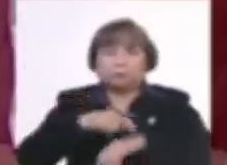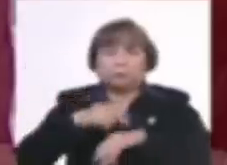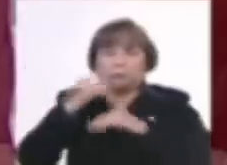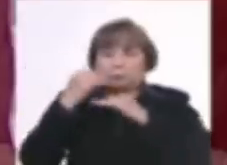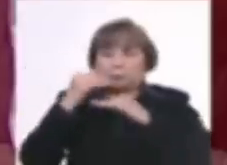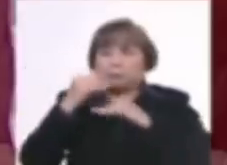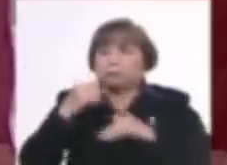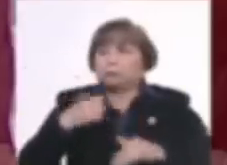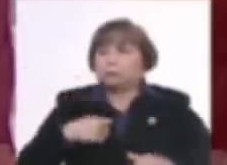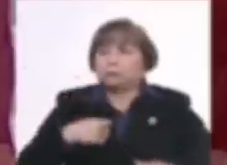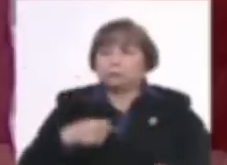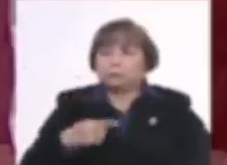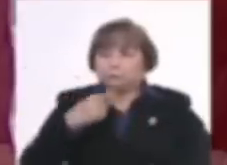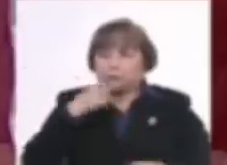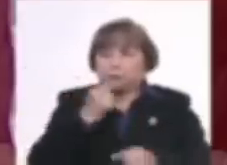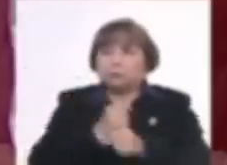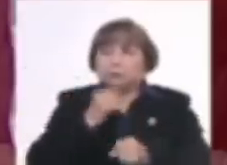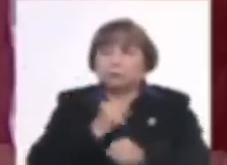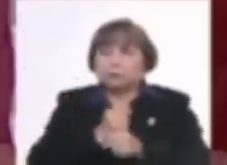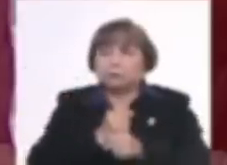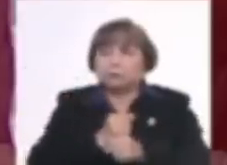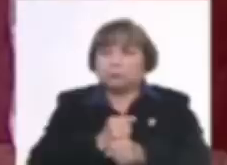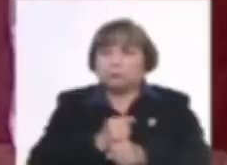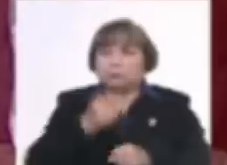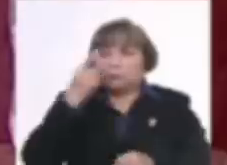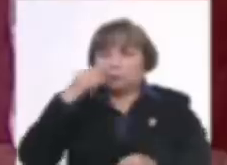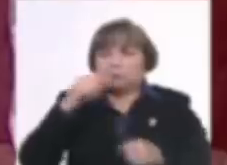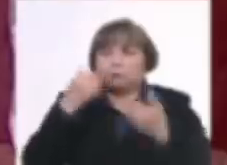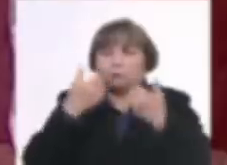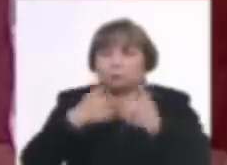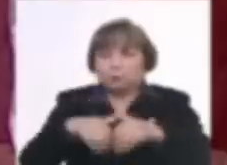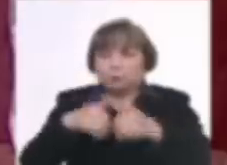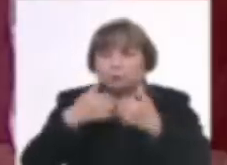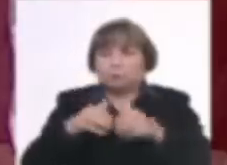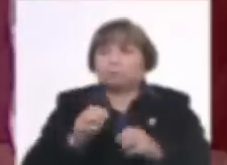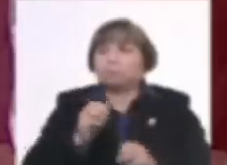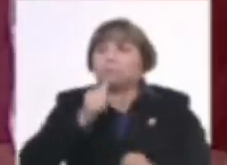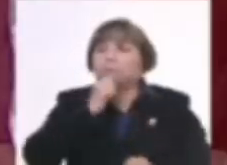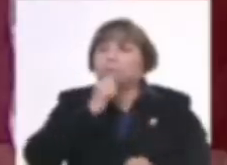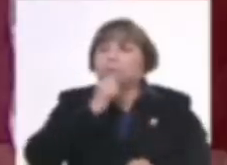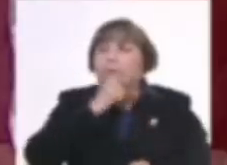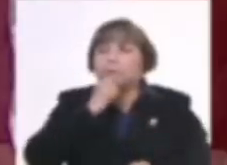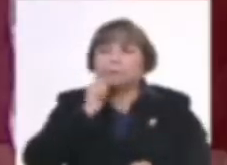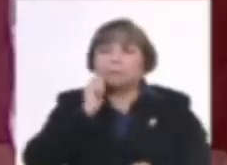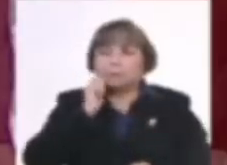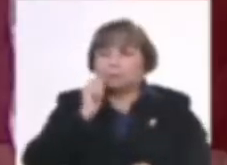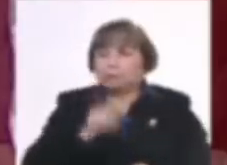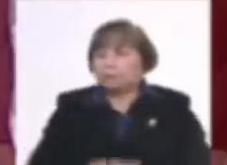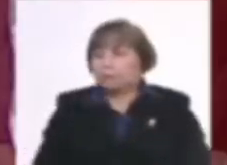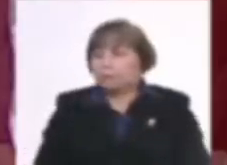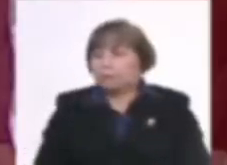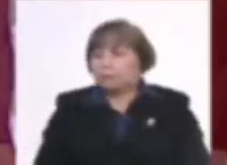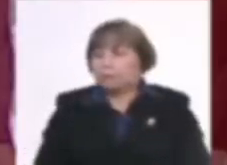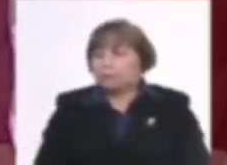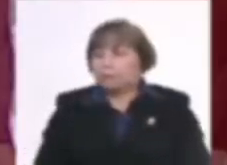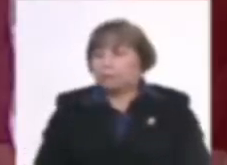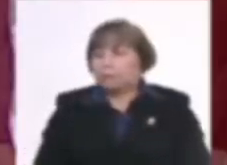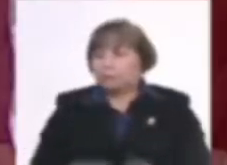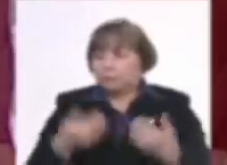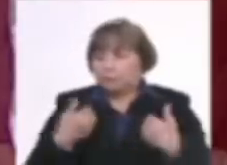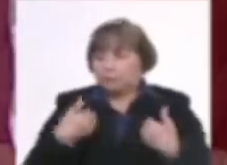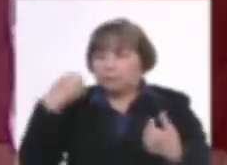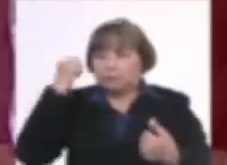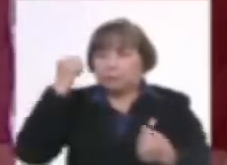temporalmente. Yo he trabajado para una empresa privada porque